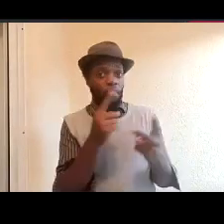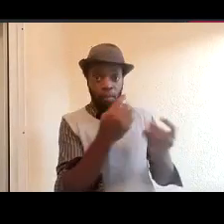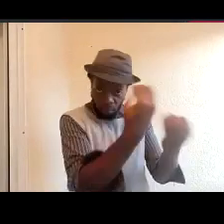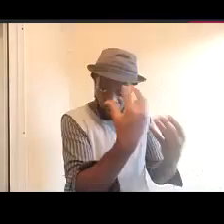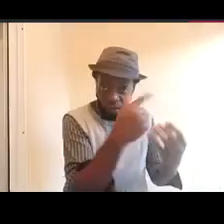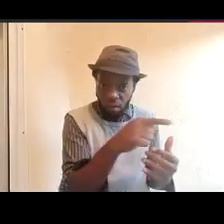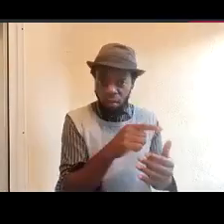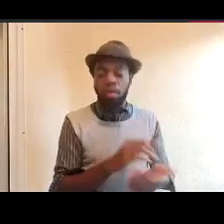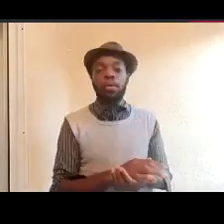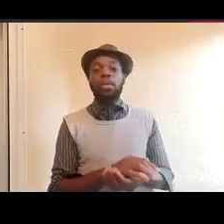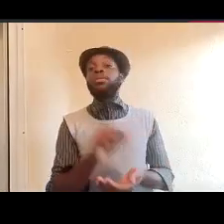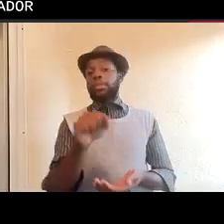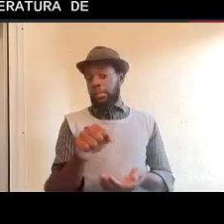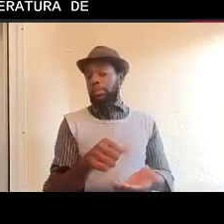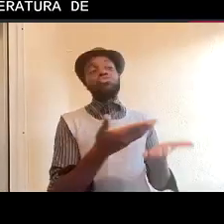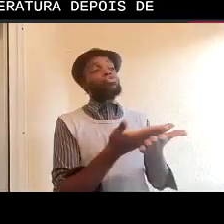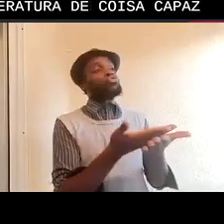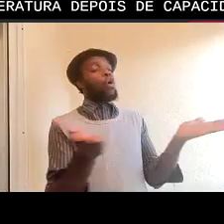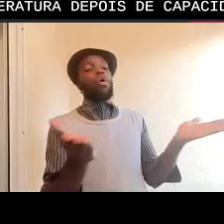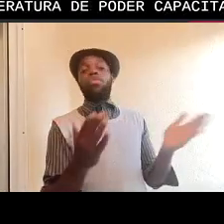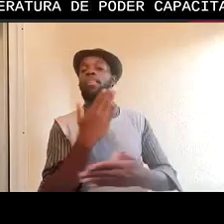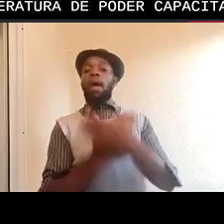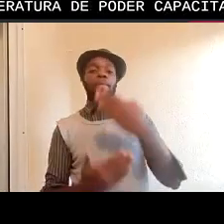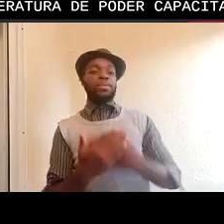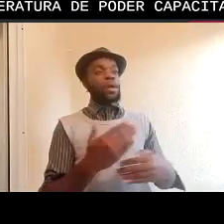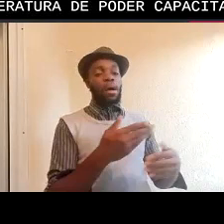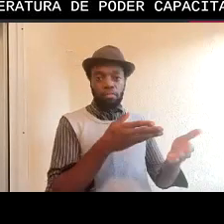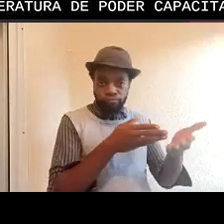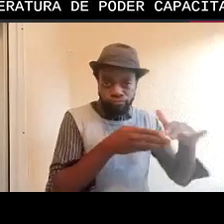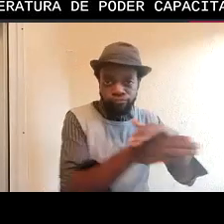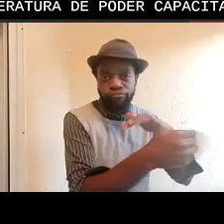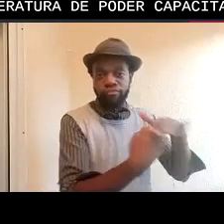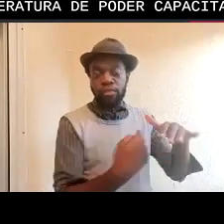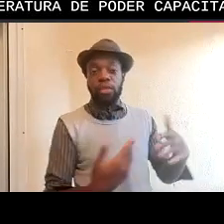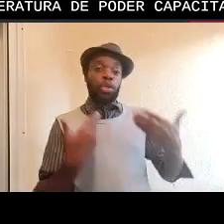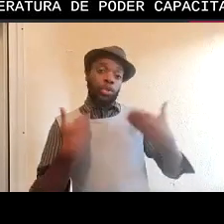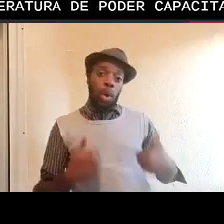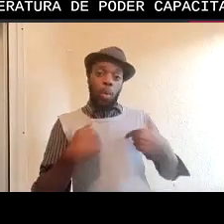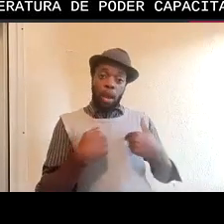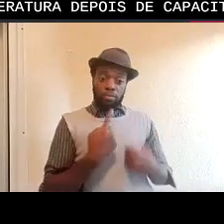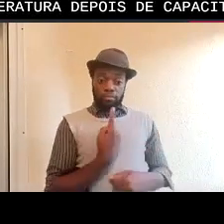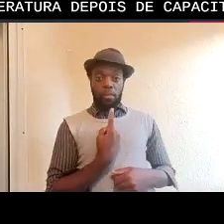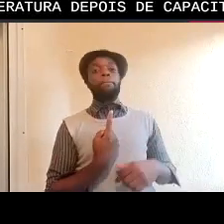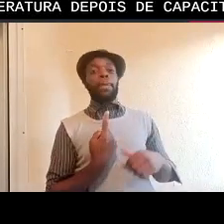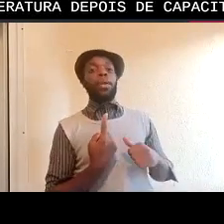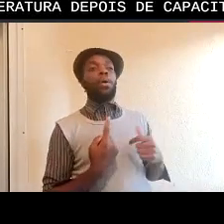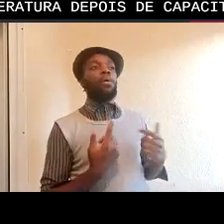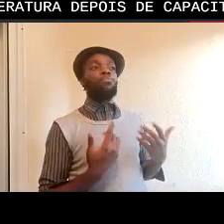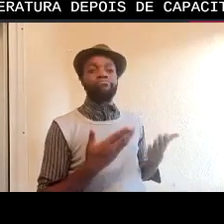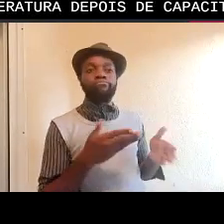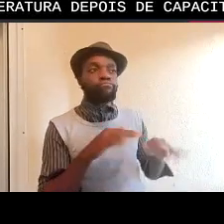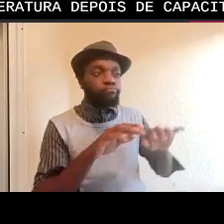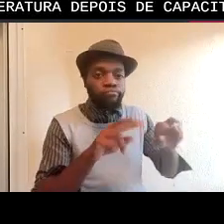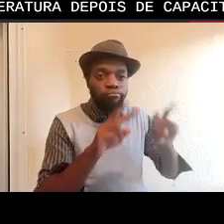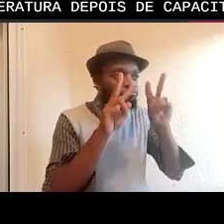Es accesible para todo tipo de discapacidad. Incluso yo soy multiplicador de Profamilia. Doy de esas